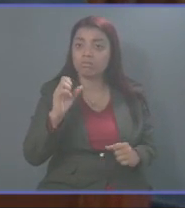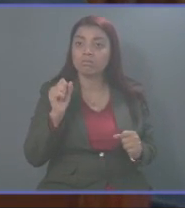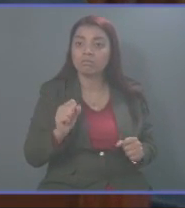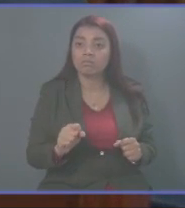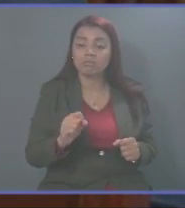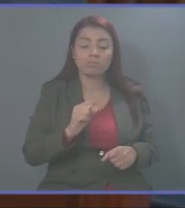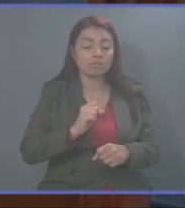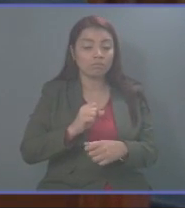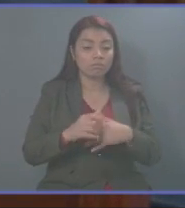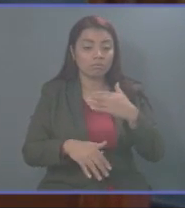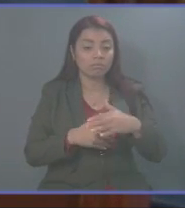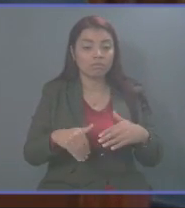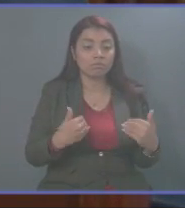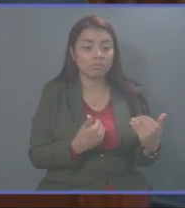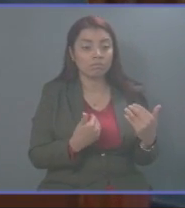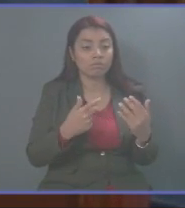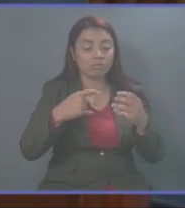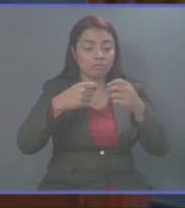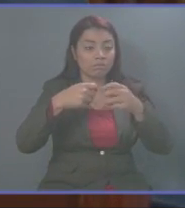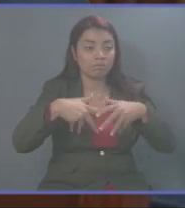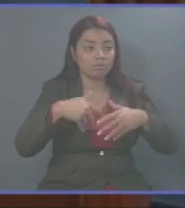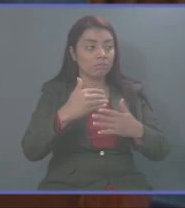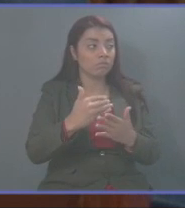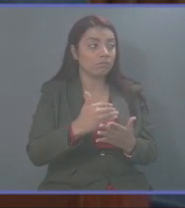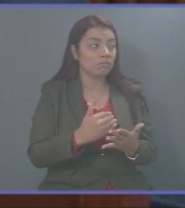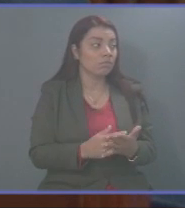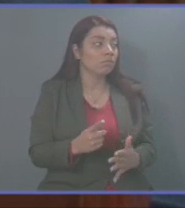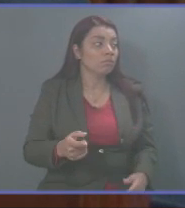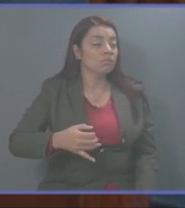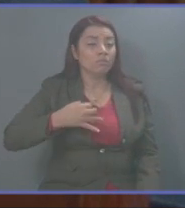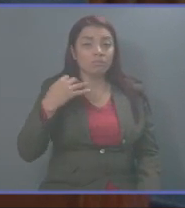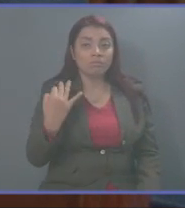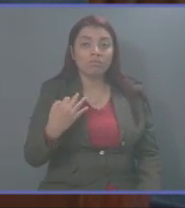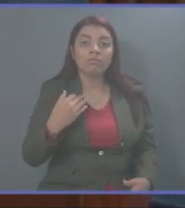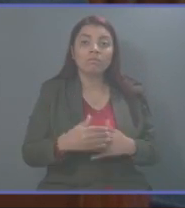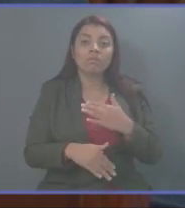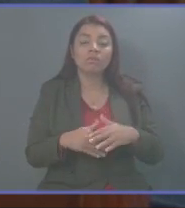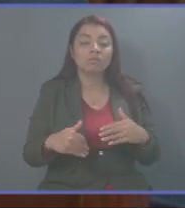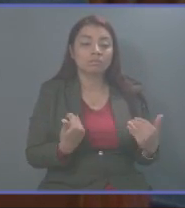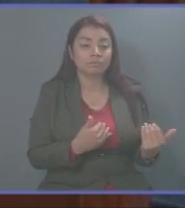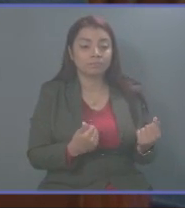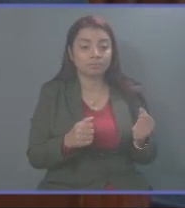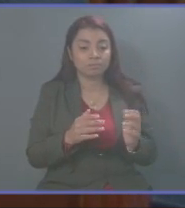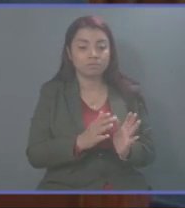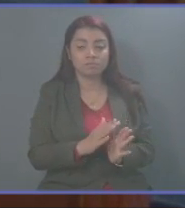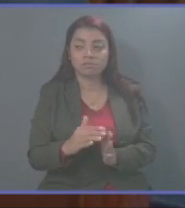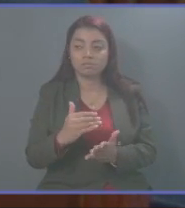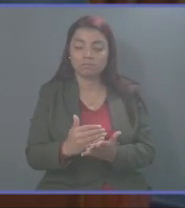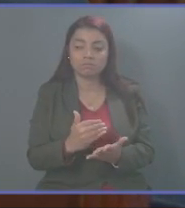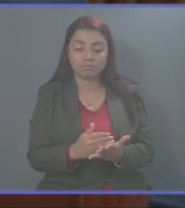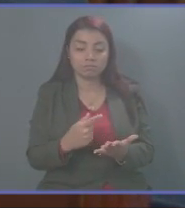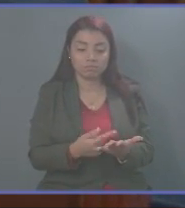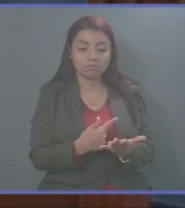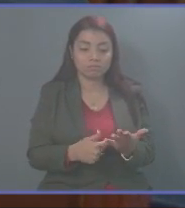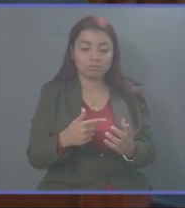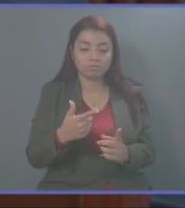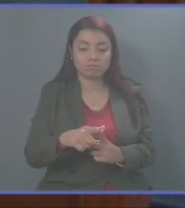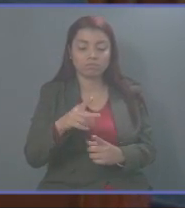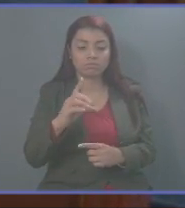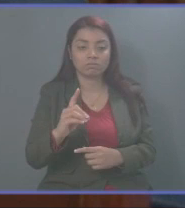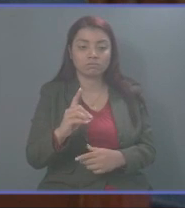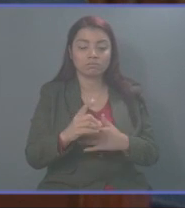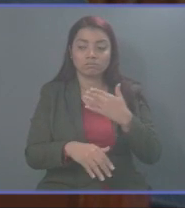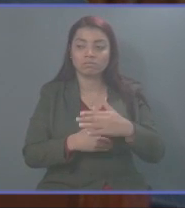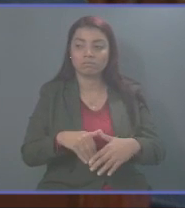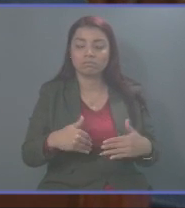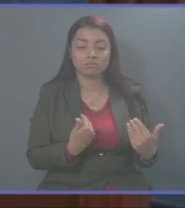las orientaciones y la estructura a la que deberán adecuarse los manuales de gestión integral de residuos. Literal D, indicadores de cumplimiento